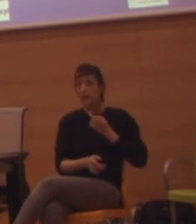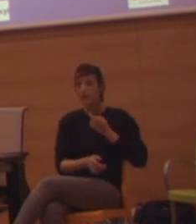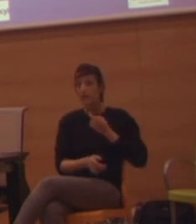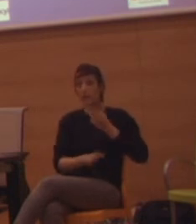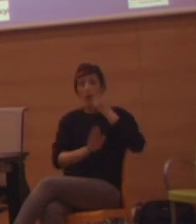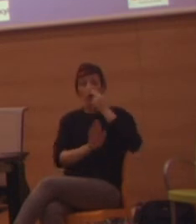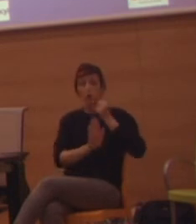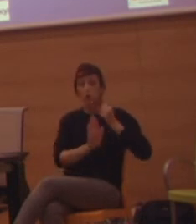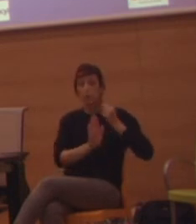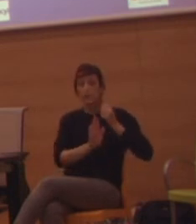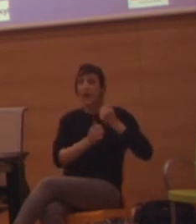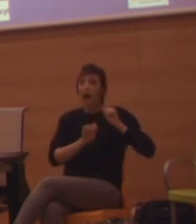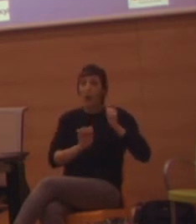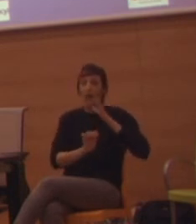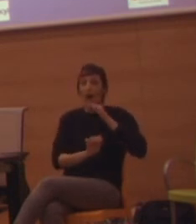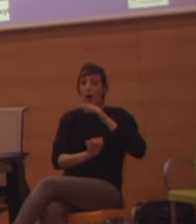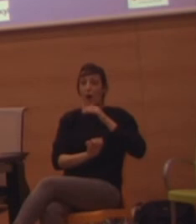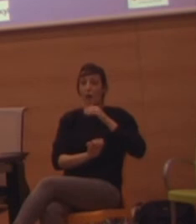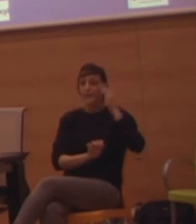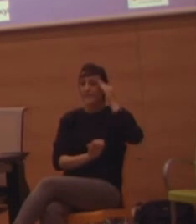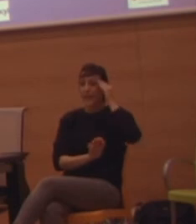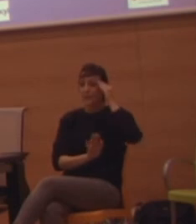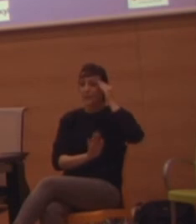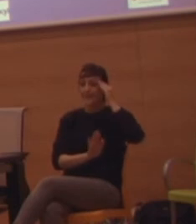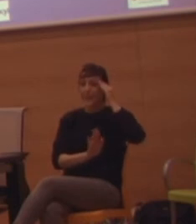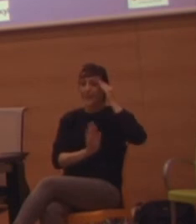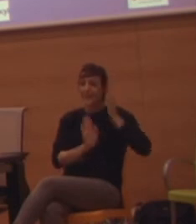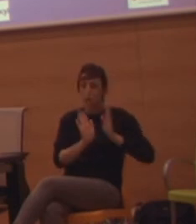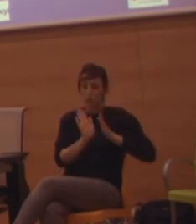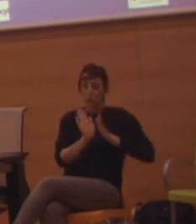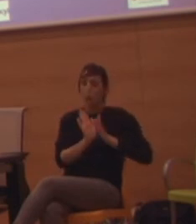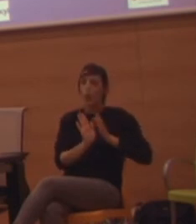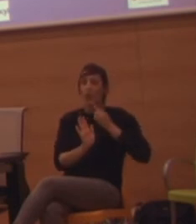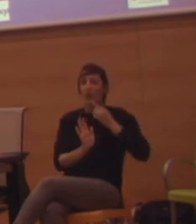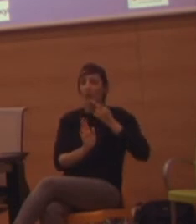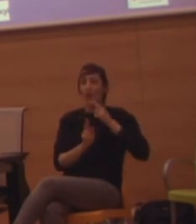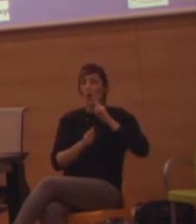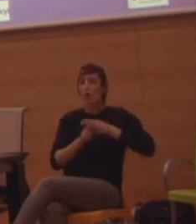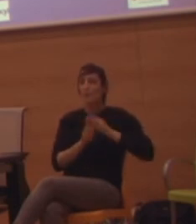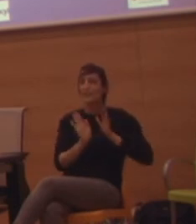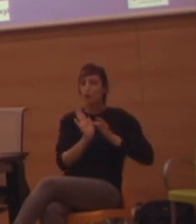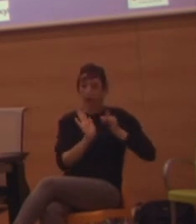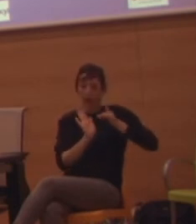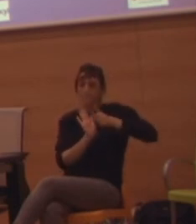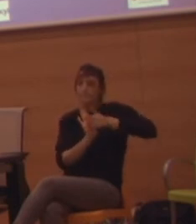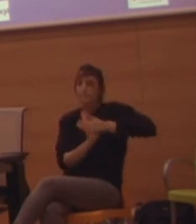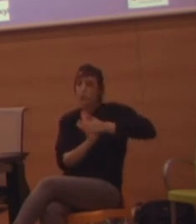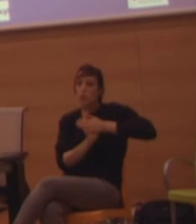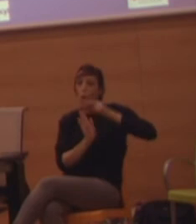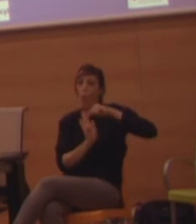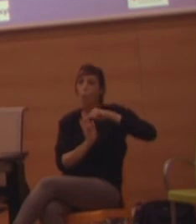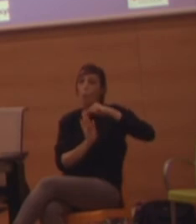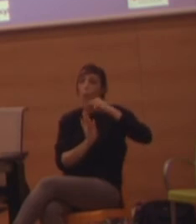en los pies, aunque ahora se tienen los apósitos estos puente que puedes poner y el paciente puede caminar, pero de todas formas ya veis que a veces